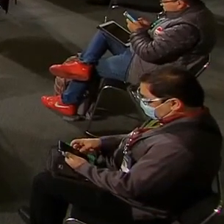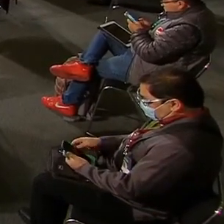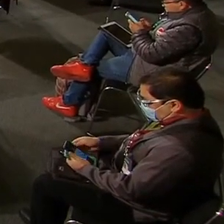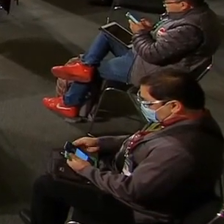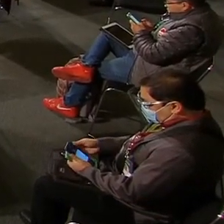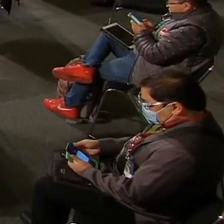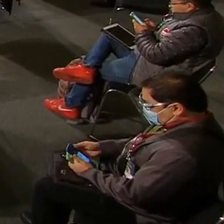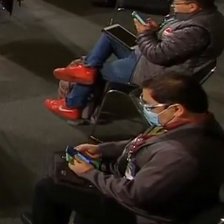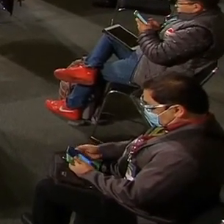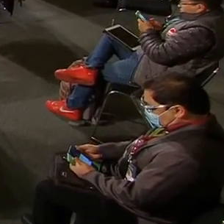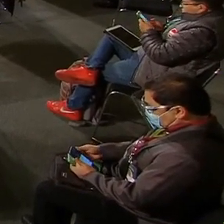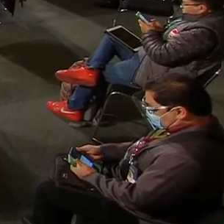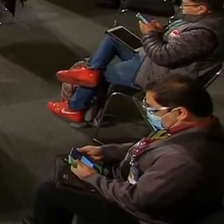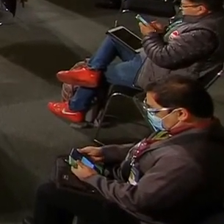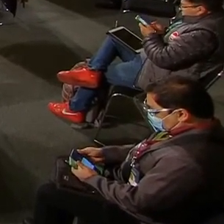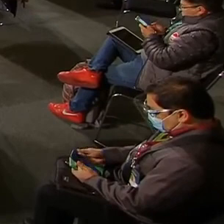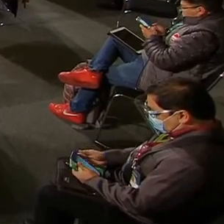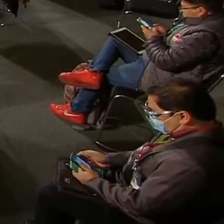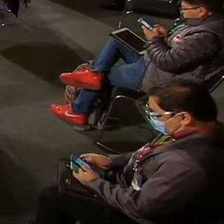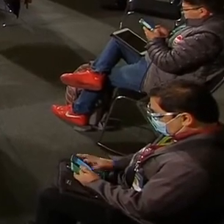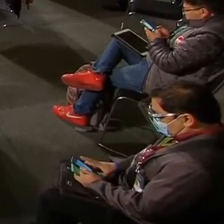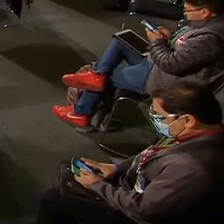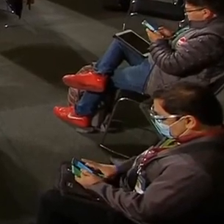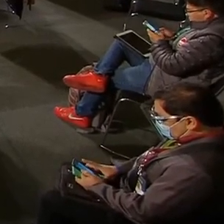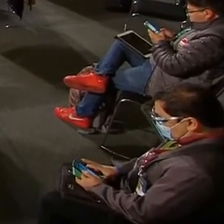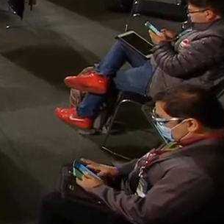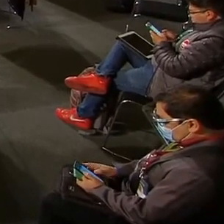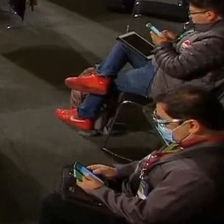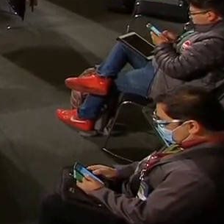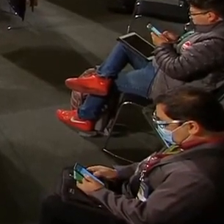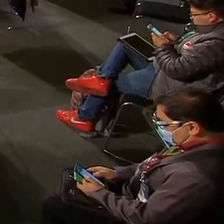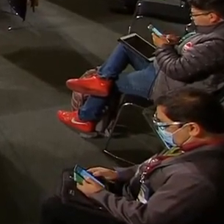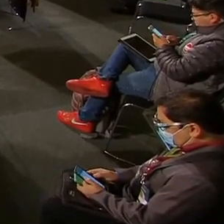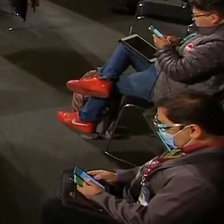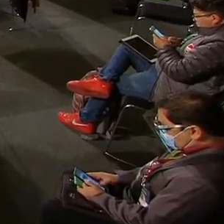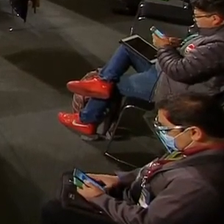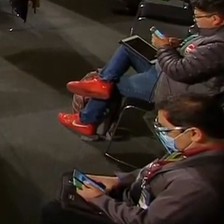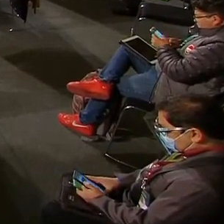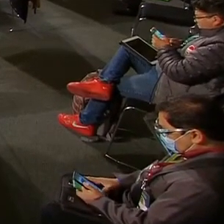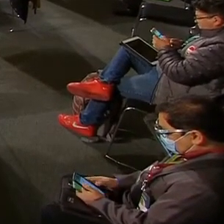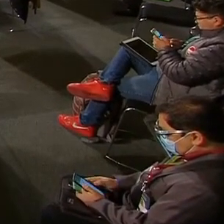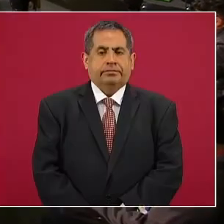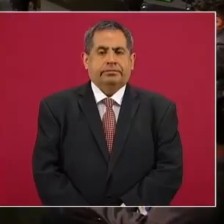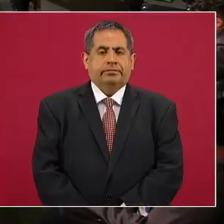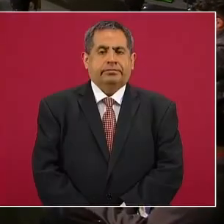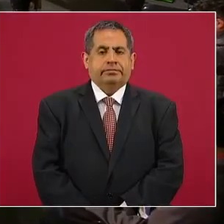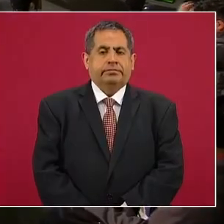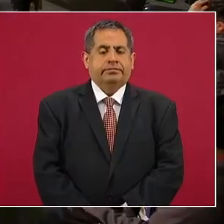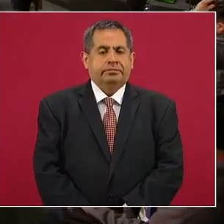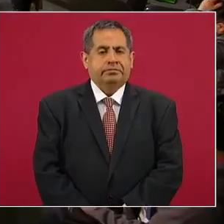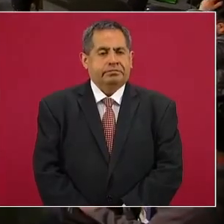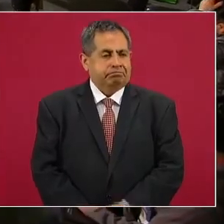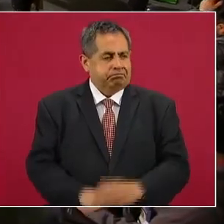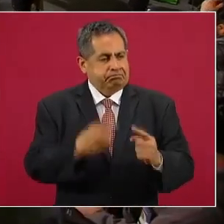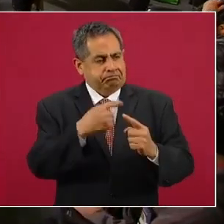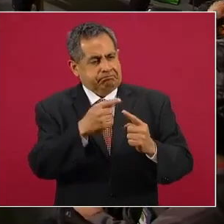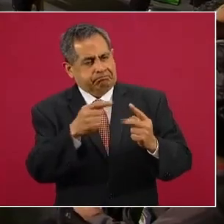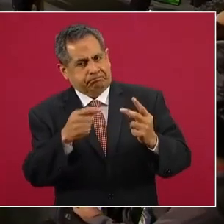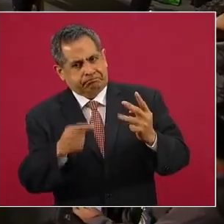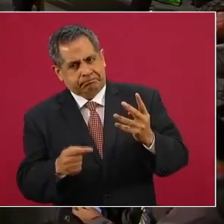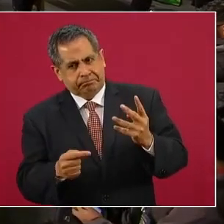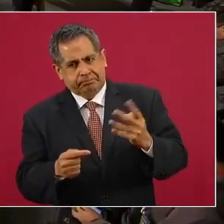para nuevas frituras o para la industria refresquera, para nuevos refrescos. Como se podrá